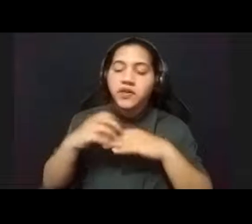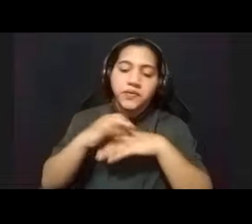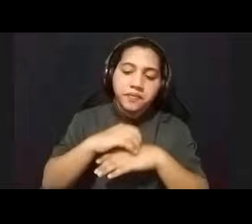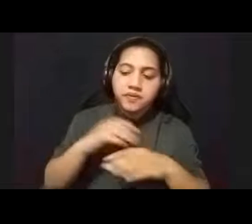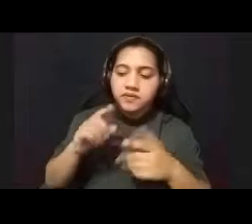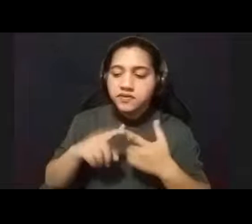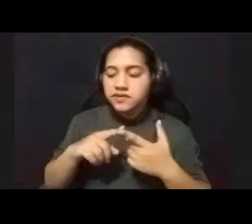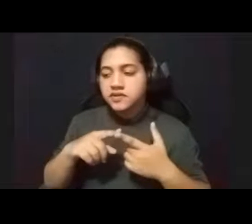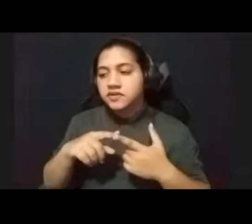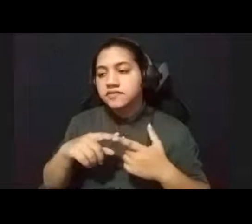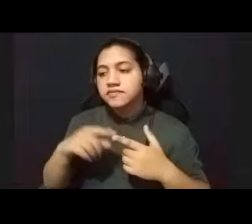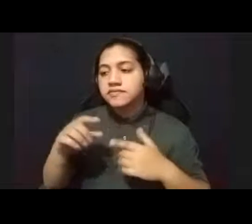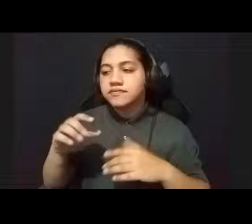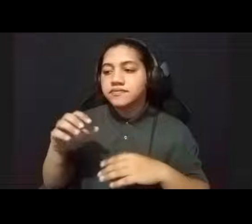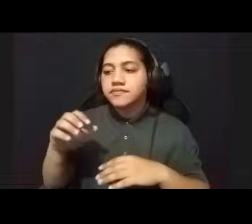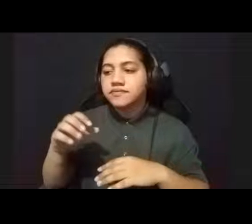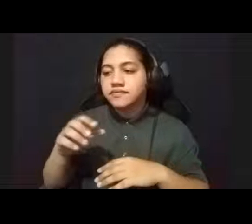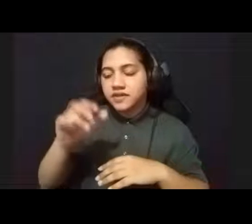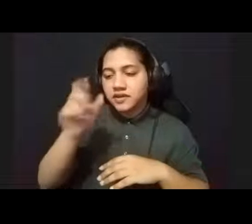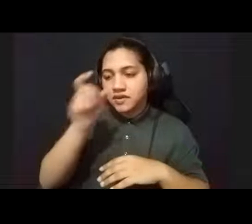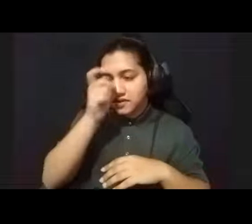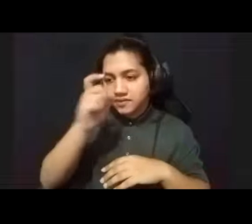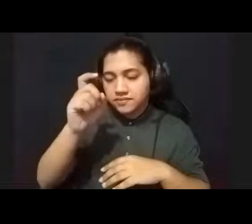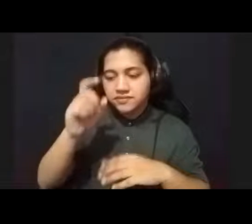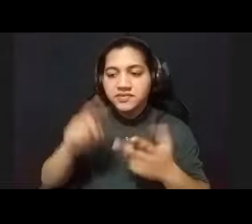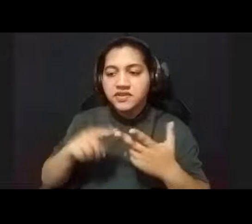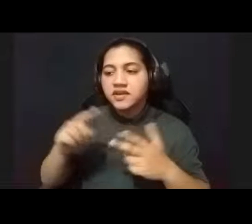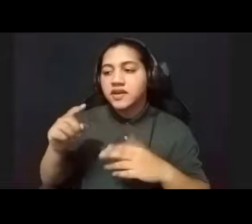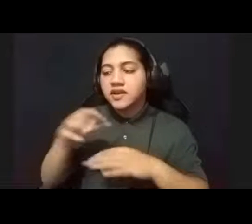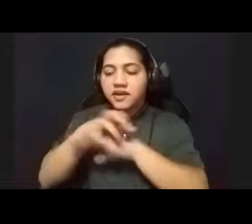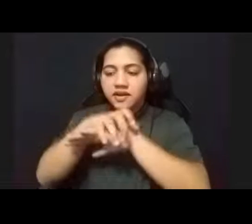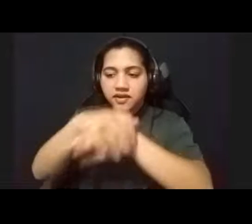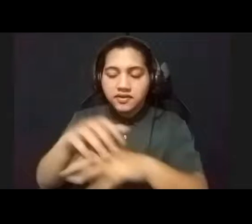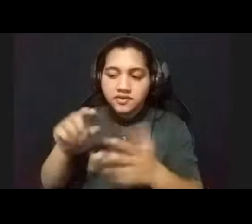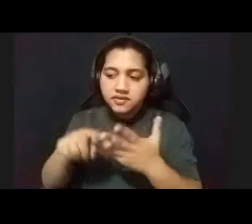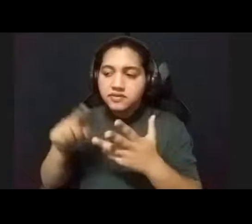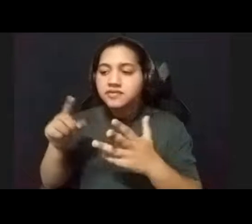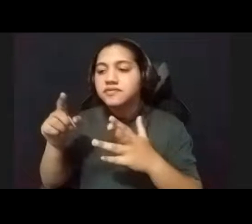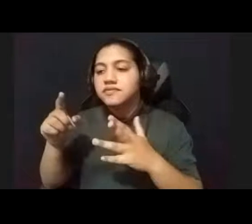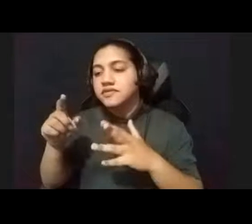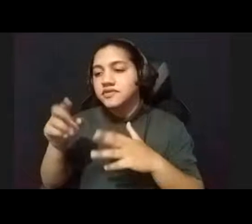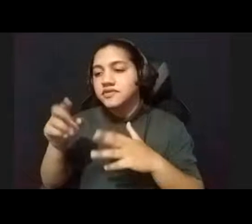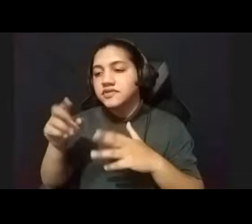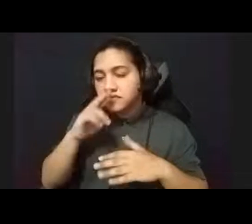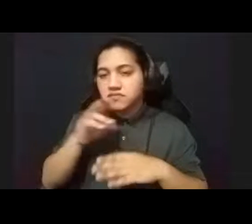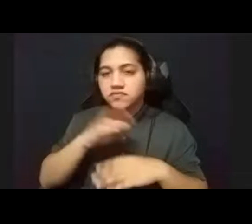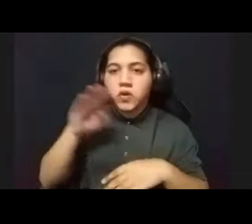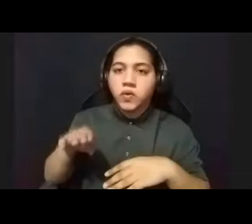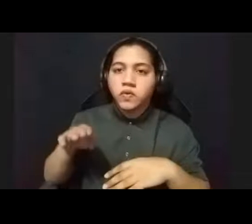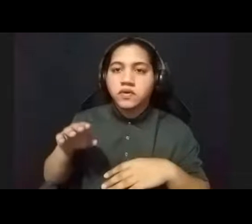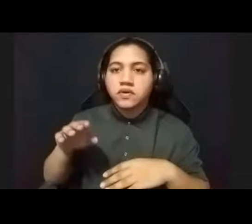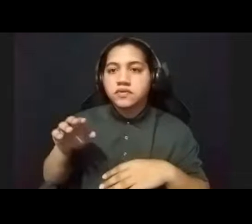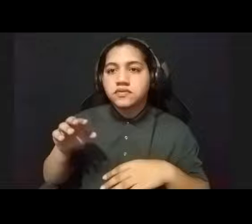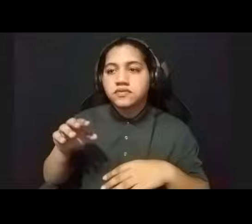del escarabajo, de la araña, de la ratoncita, de la grilla, nunca se le pone al ratón